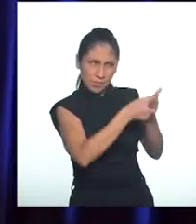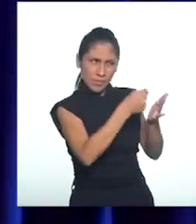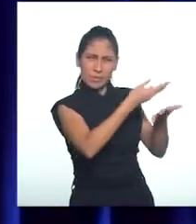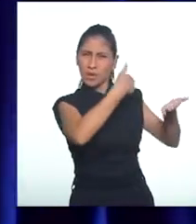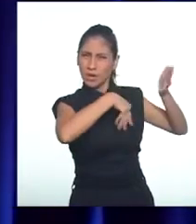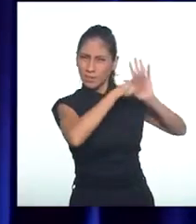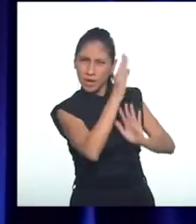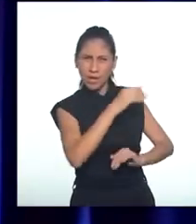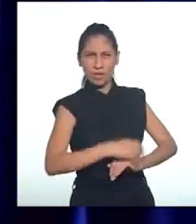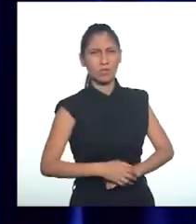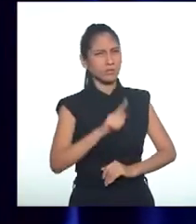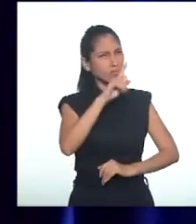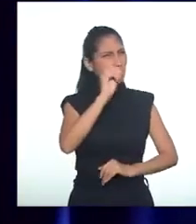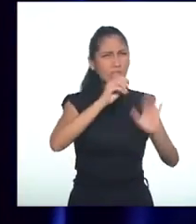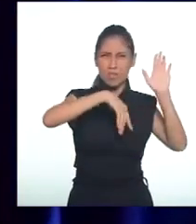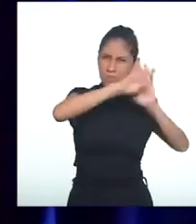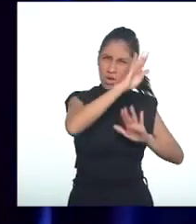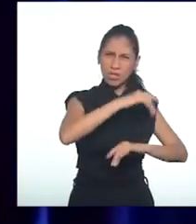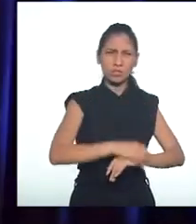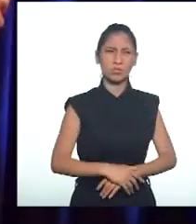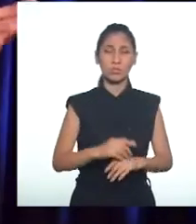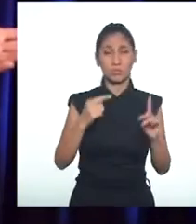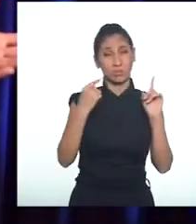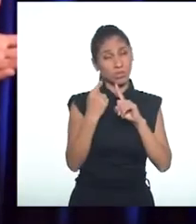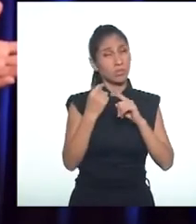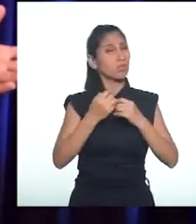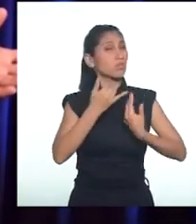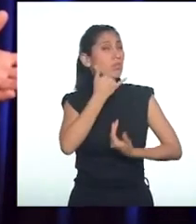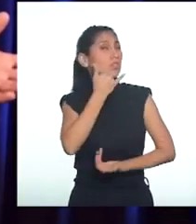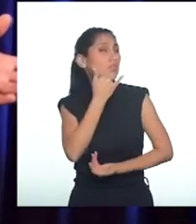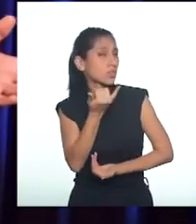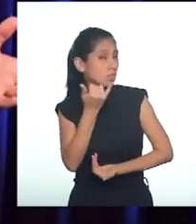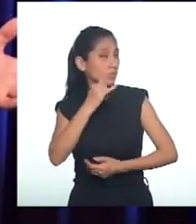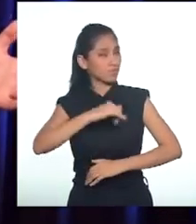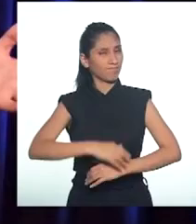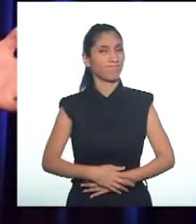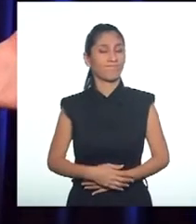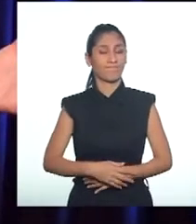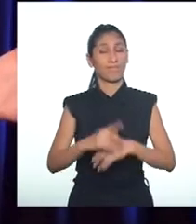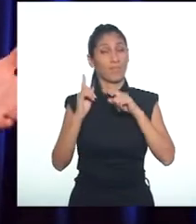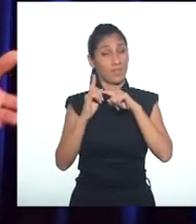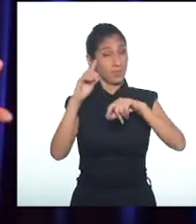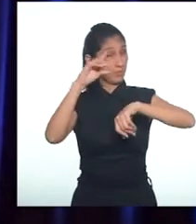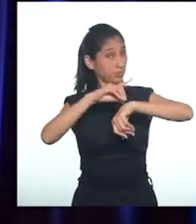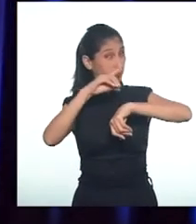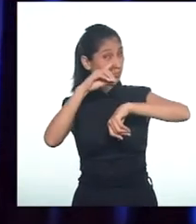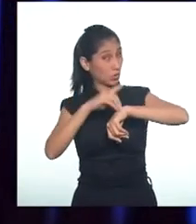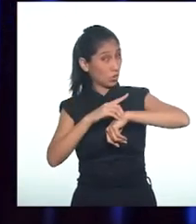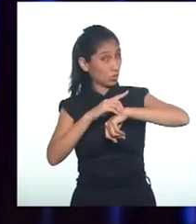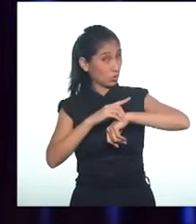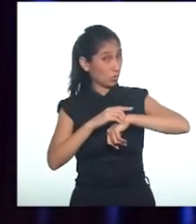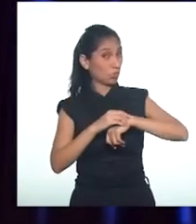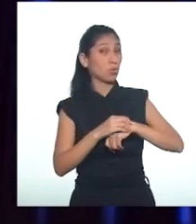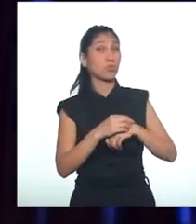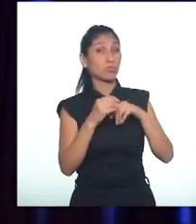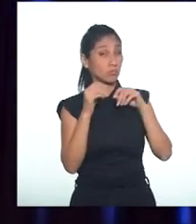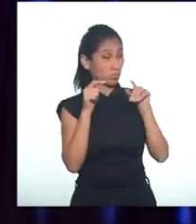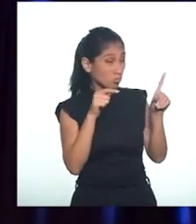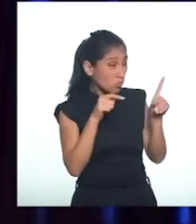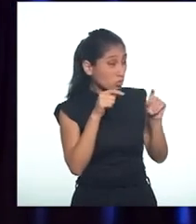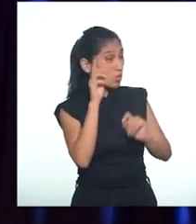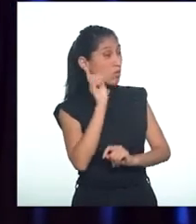fretzers, murmuró al acostarse de nuevo. ¿Qué pasará? ¿El doctor curará a ese pobre